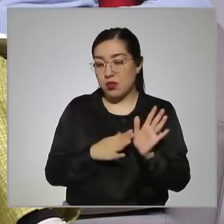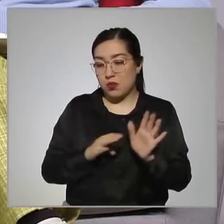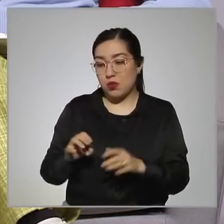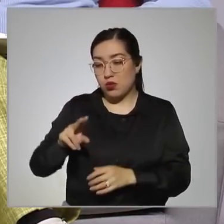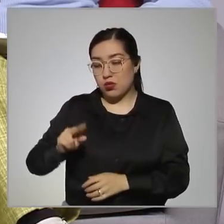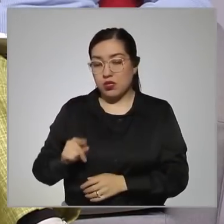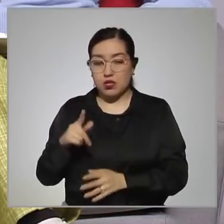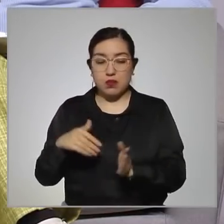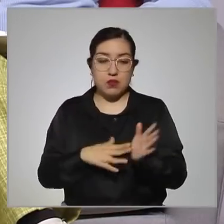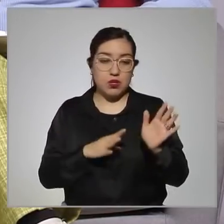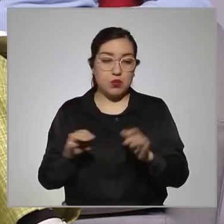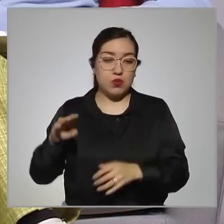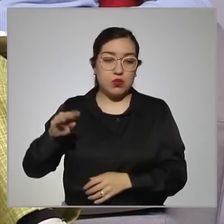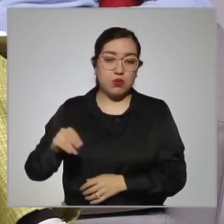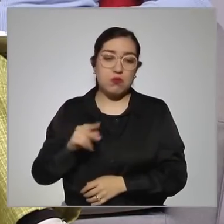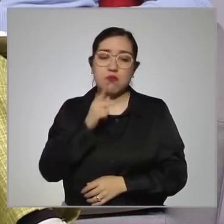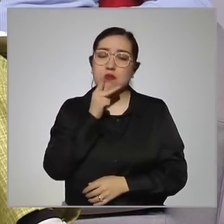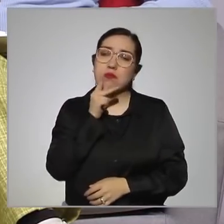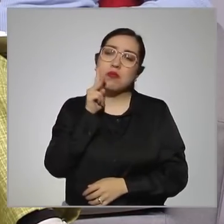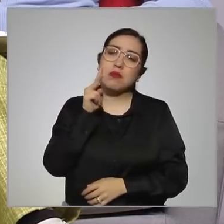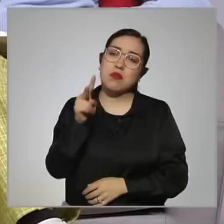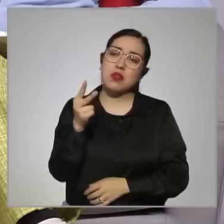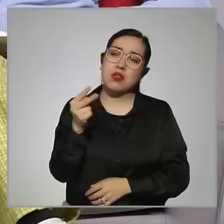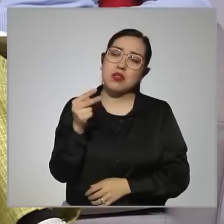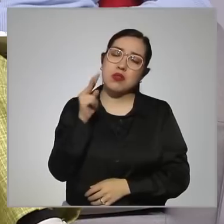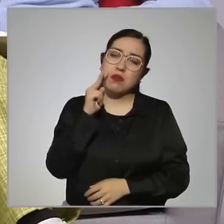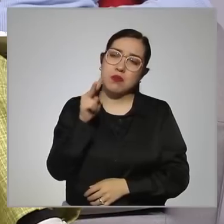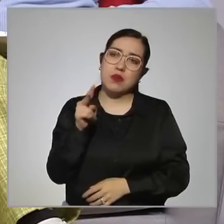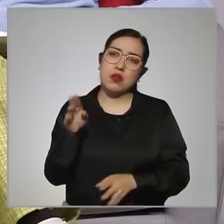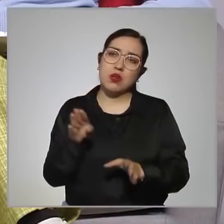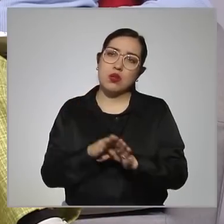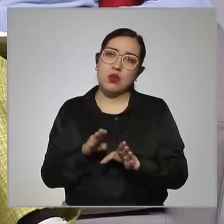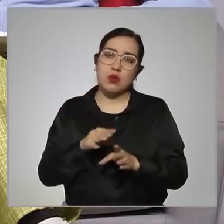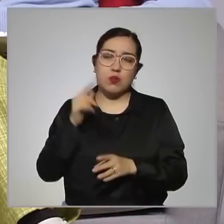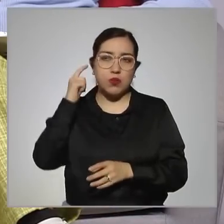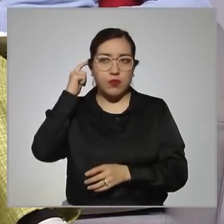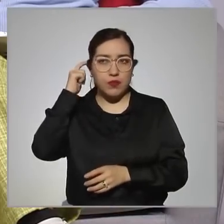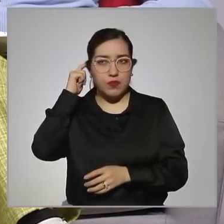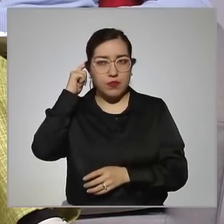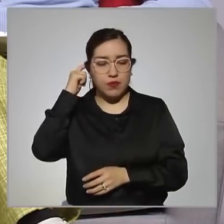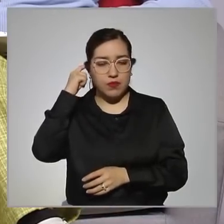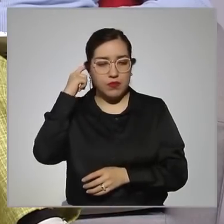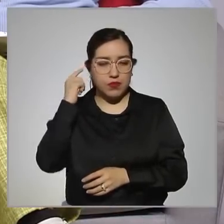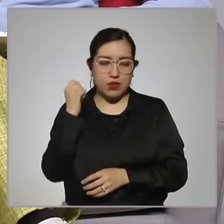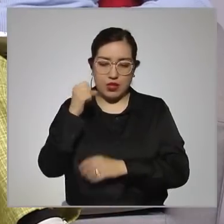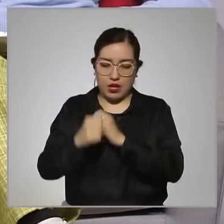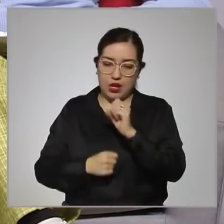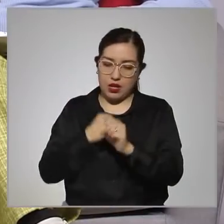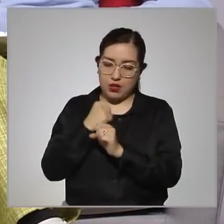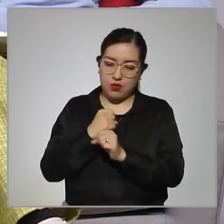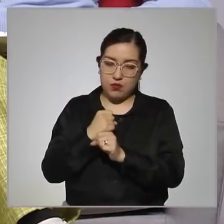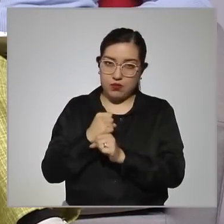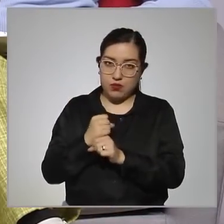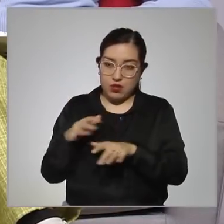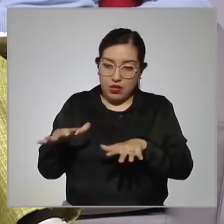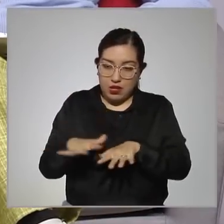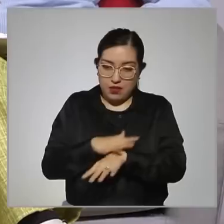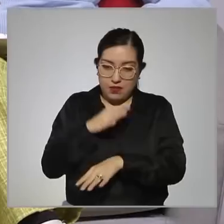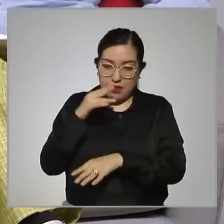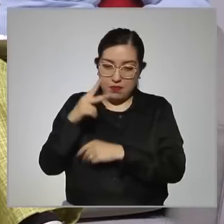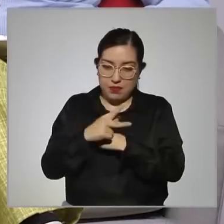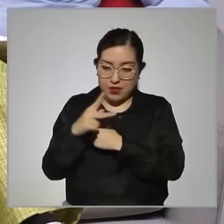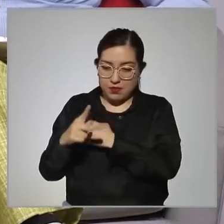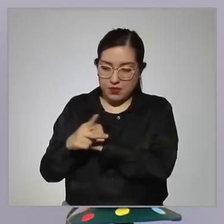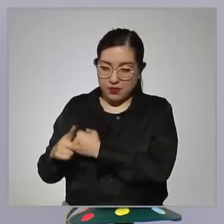mi papá prendía la televisión y estábamos viendo cómo cambiaba cada país de año y estabas viendo las celebraciones y